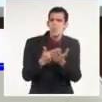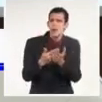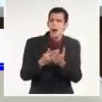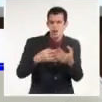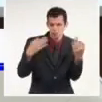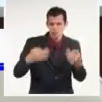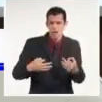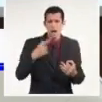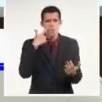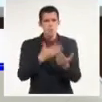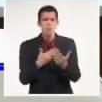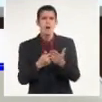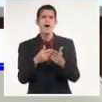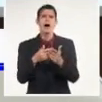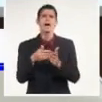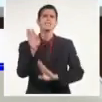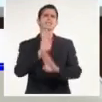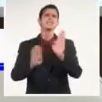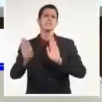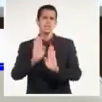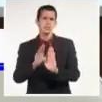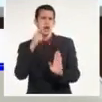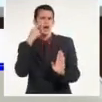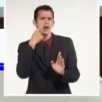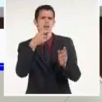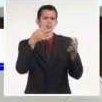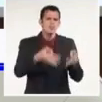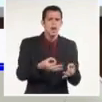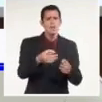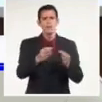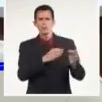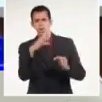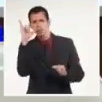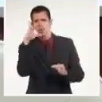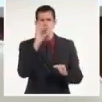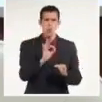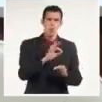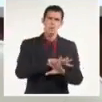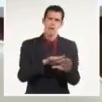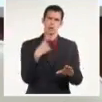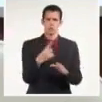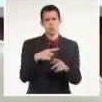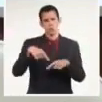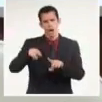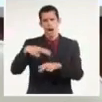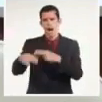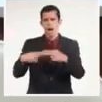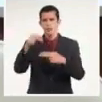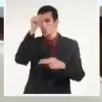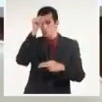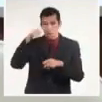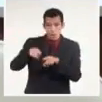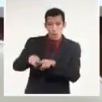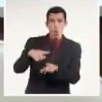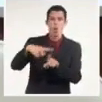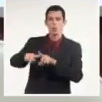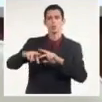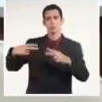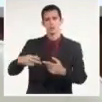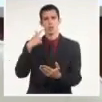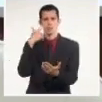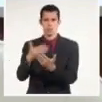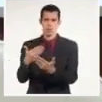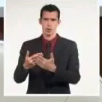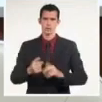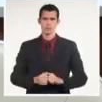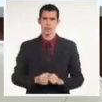Este domingo vamos a desarrollar el voto en el exterior y la prueba dinámica en Cuba. Y bueno, yo creo